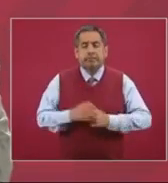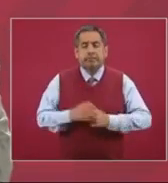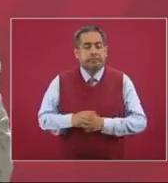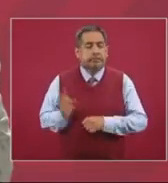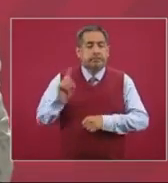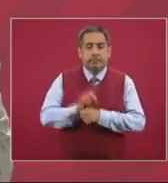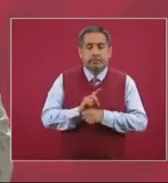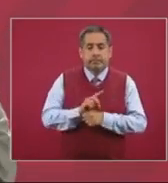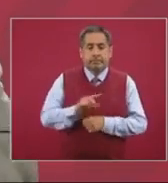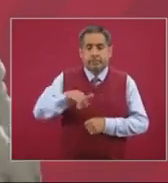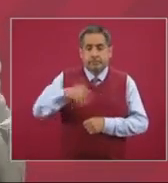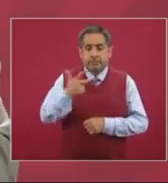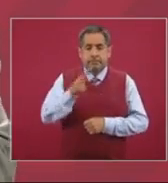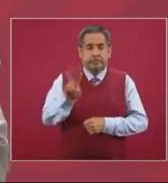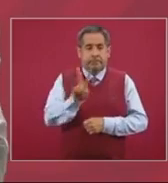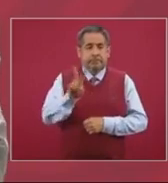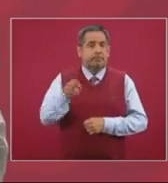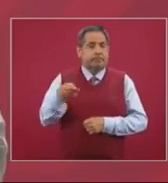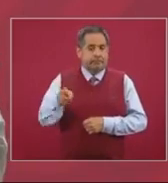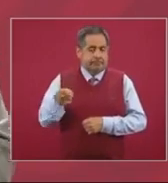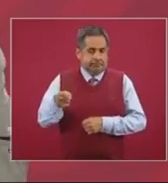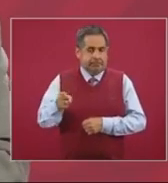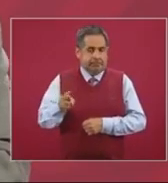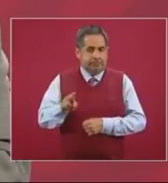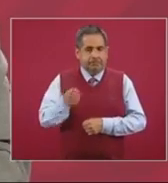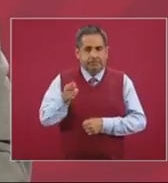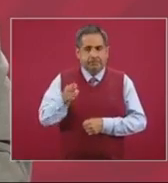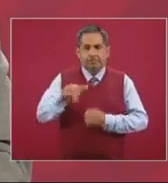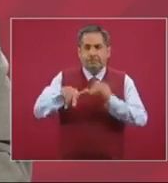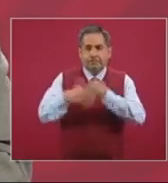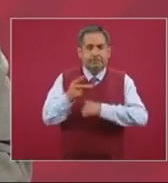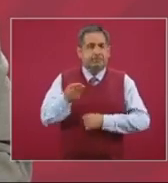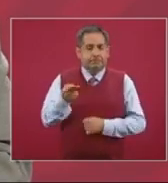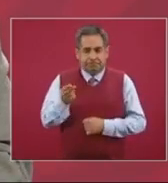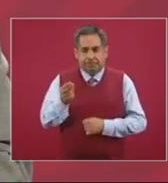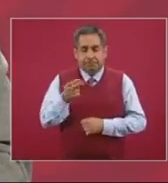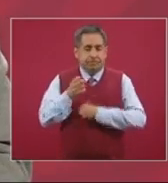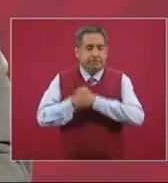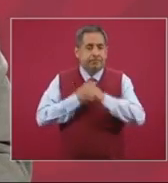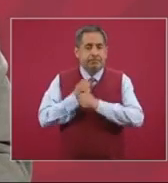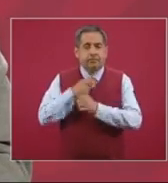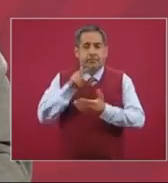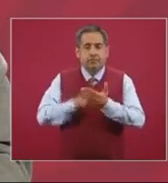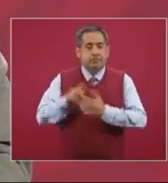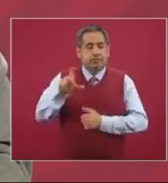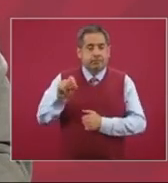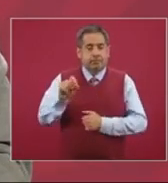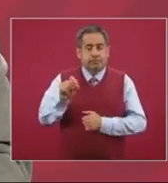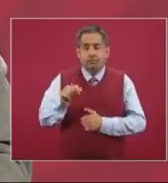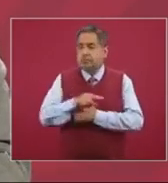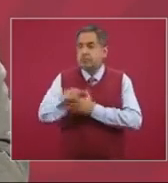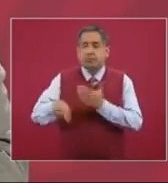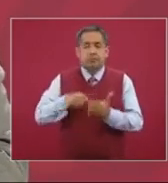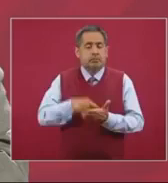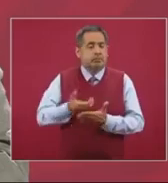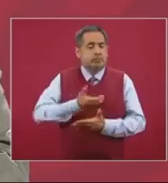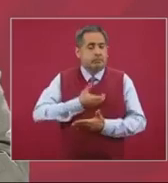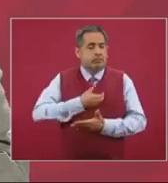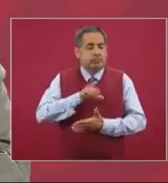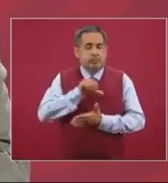13, pero de noviembre. 13 de noviembre de 2020, estamos en el Palacio